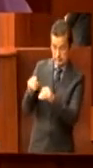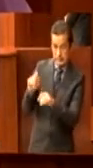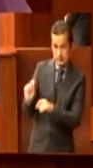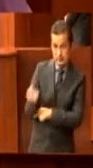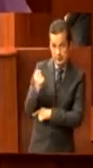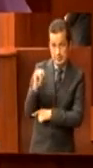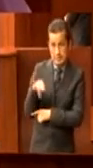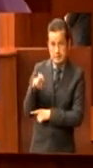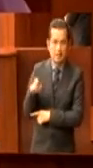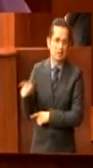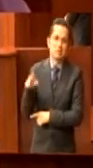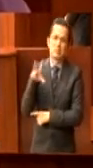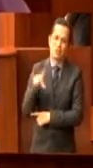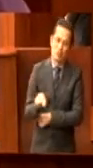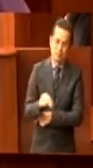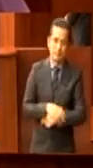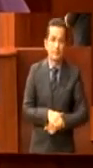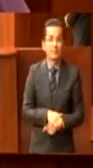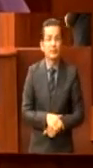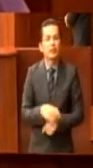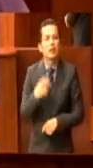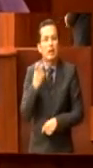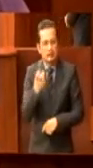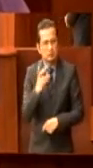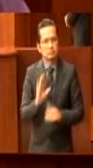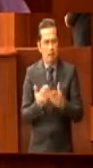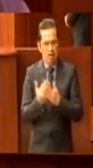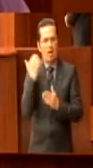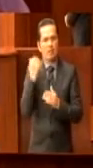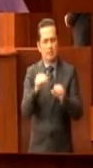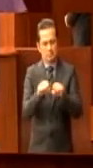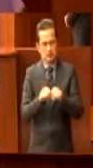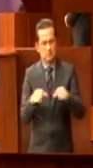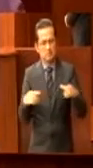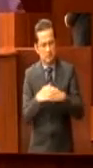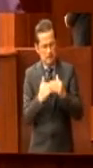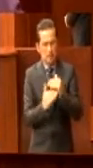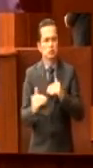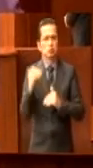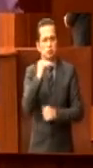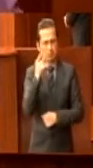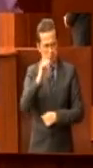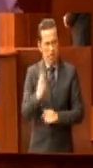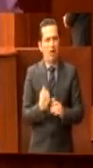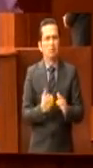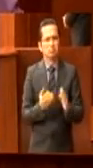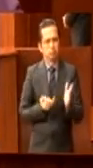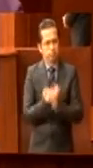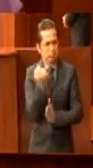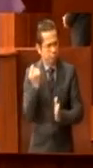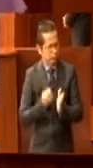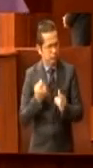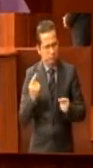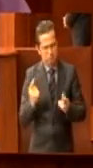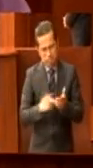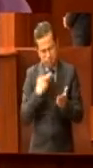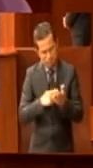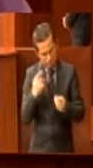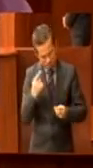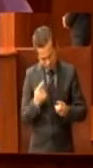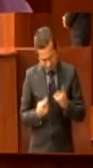tema del que incluso la sala superior ha emitido jurisprudencia por ello